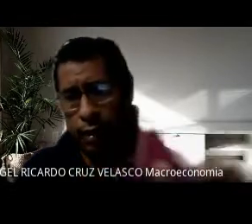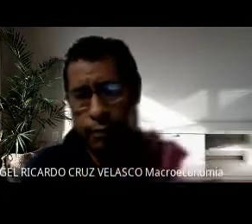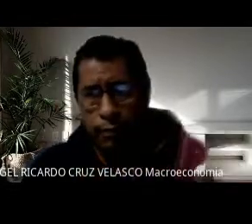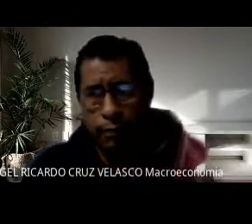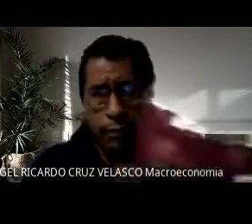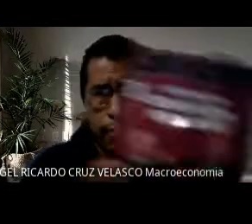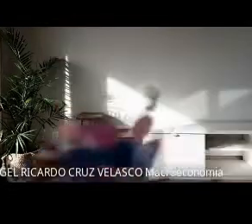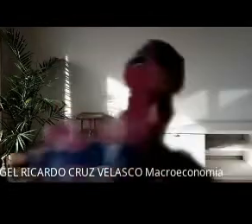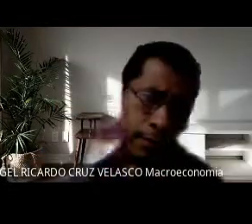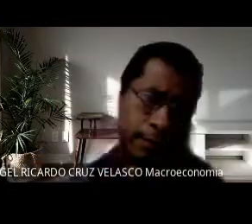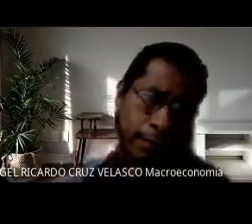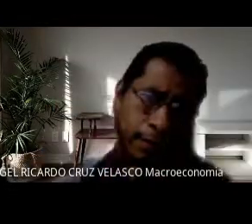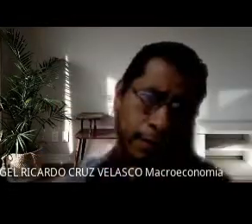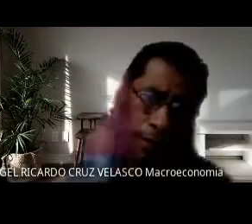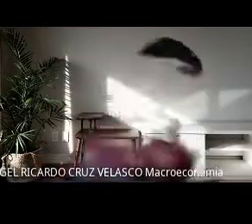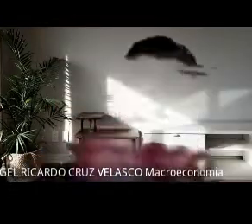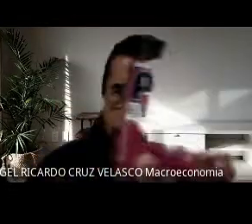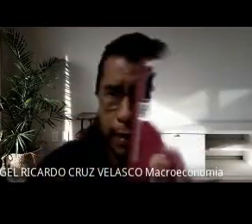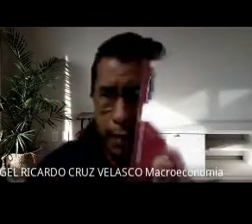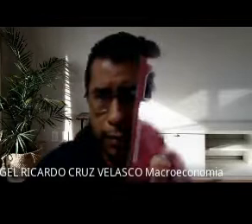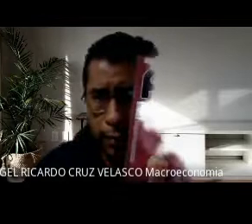denuncia, ¿sí?